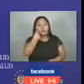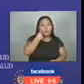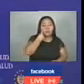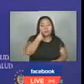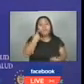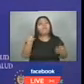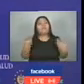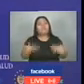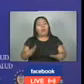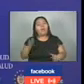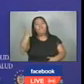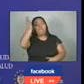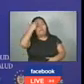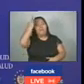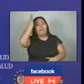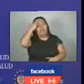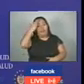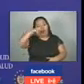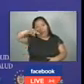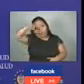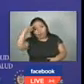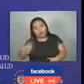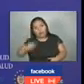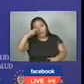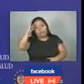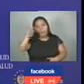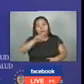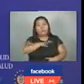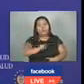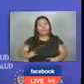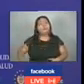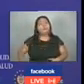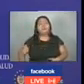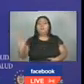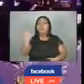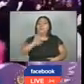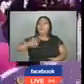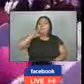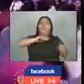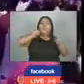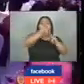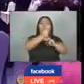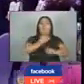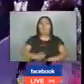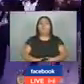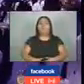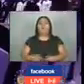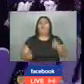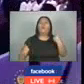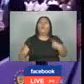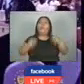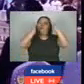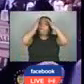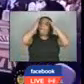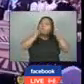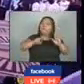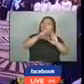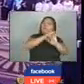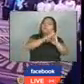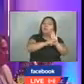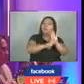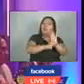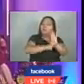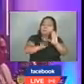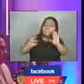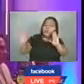una de las acciones que se está realizando en el país está cumpliendo ese objetivo. Entre las medidas adoptadas por el Ejecutivo para